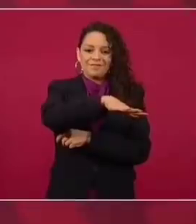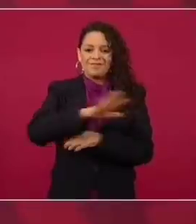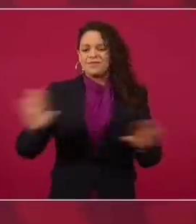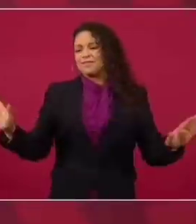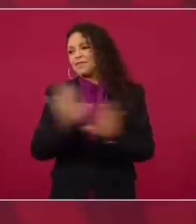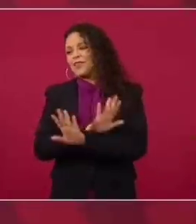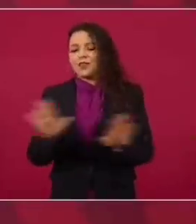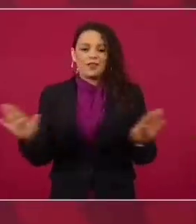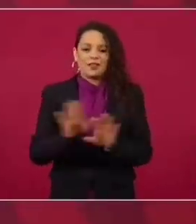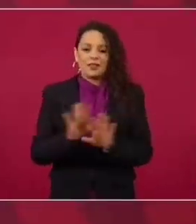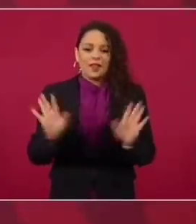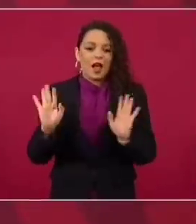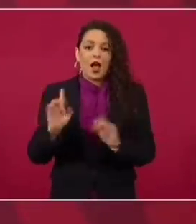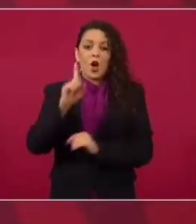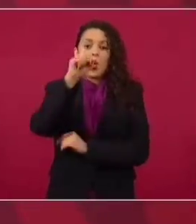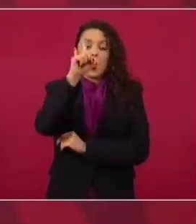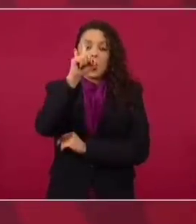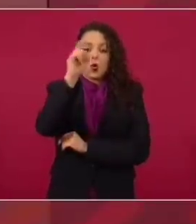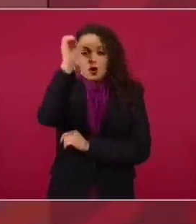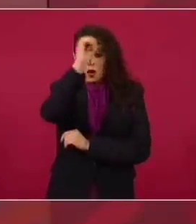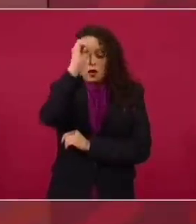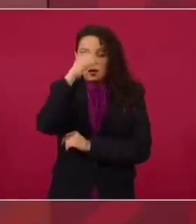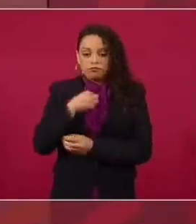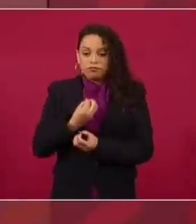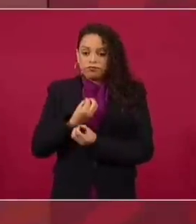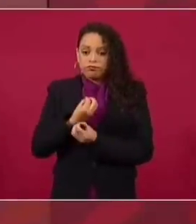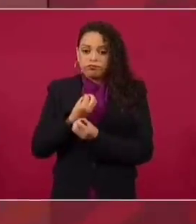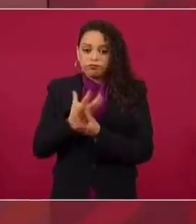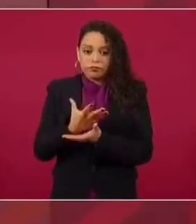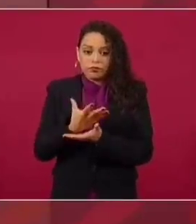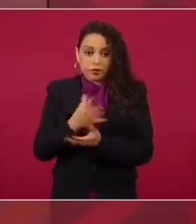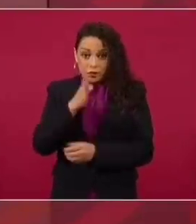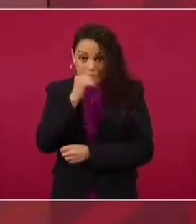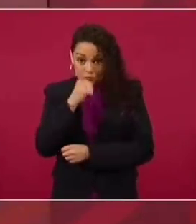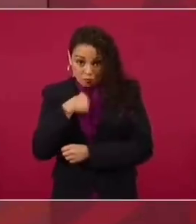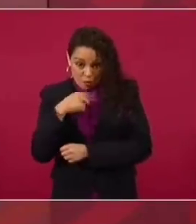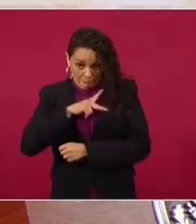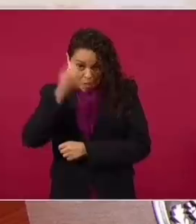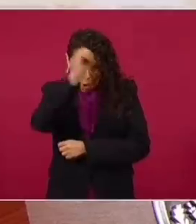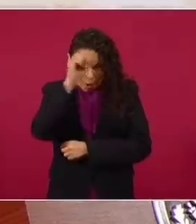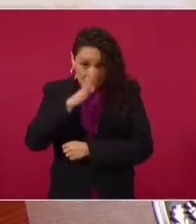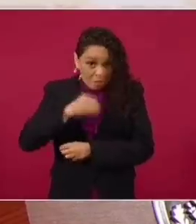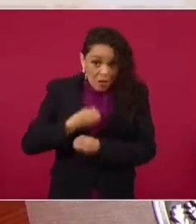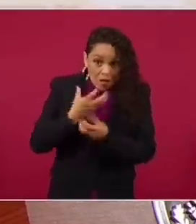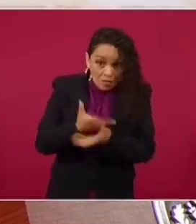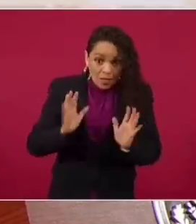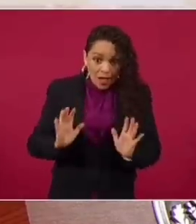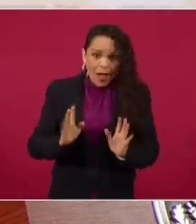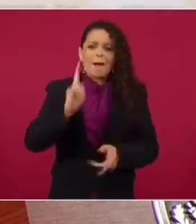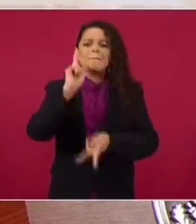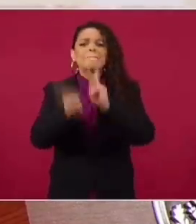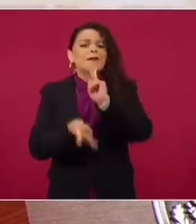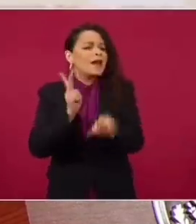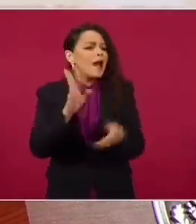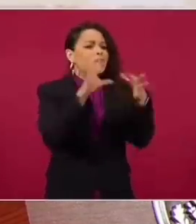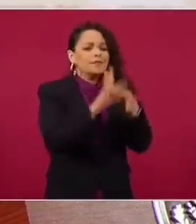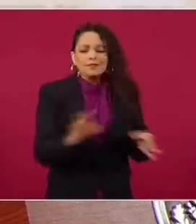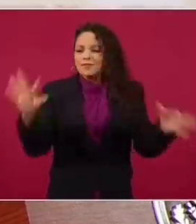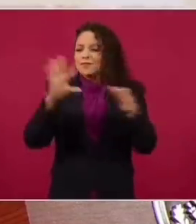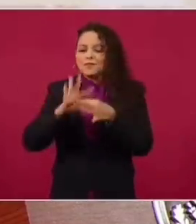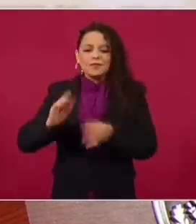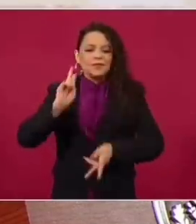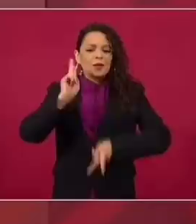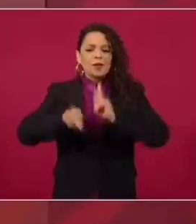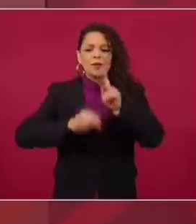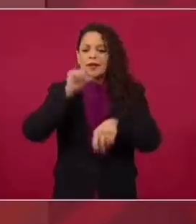No implica un comentario. Pues ya no puedo hacer ningún comentario, entonces. Ya es una plática aquí, una